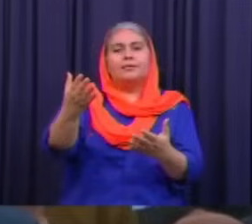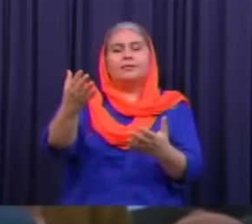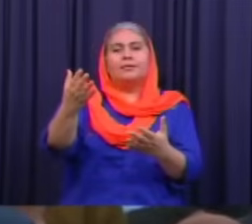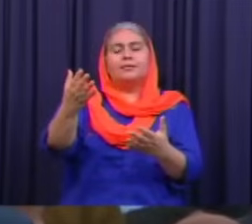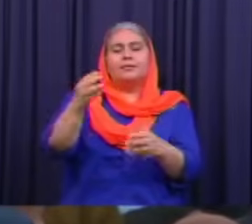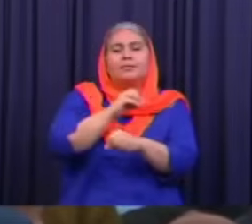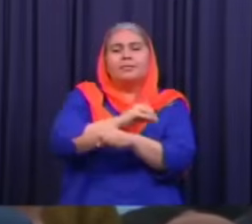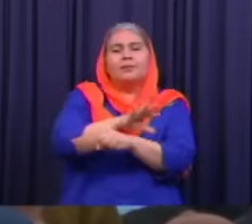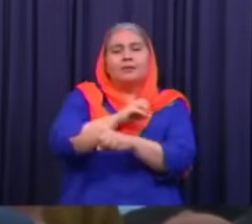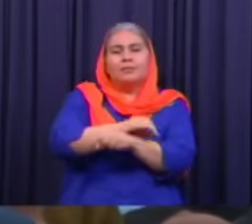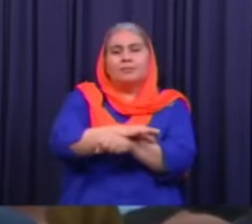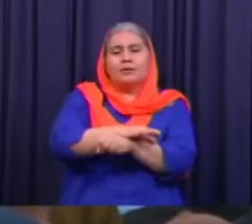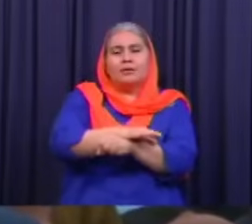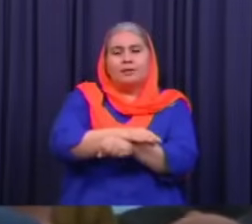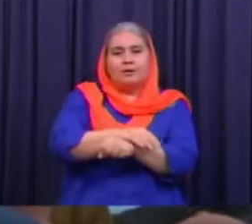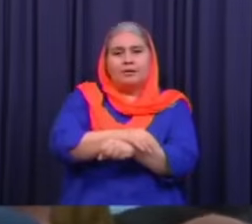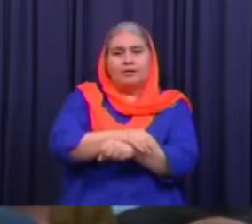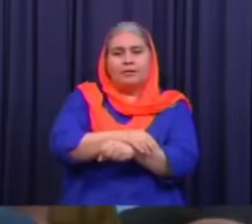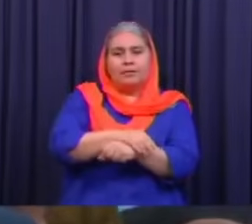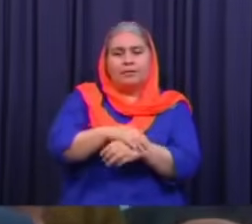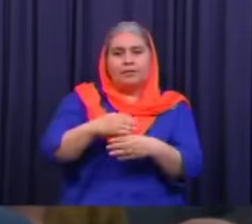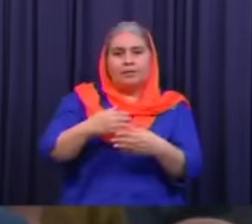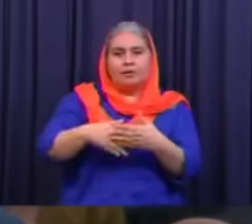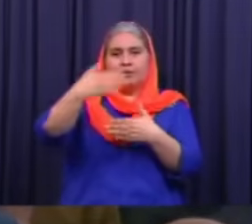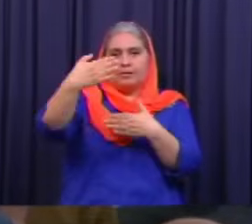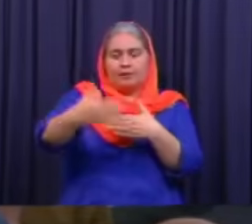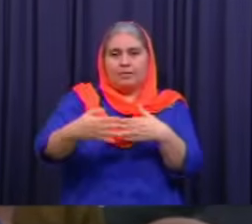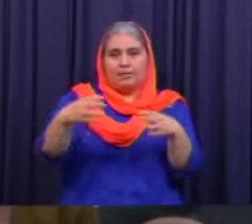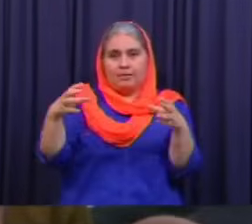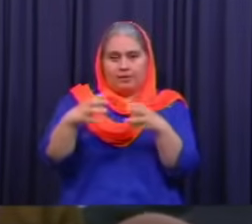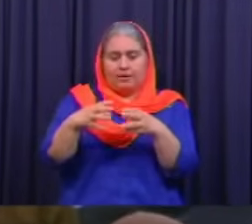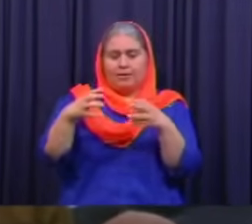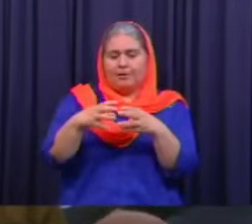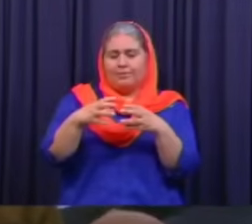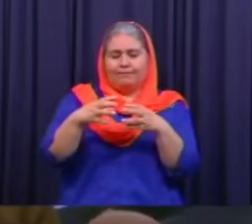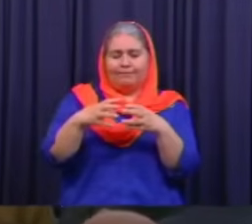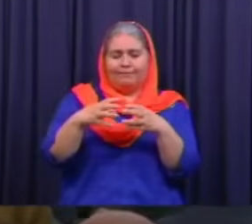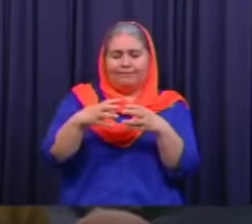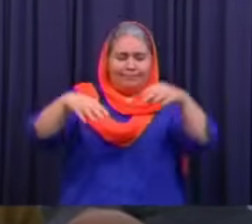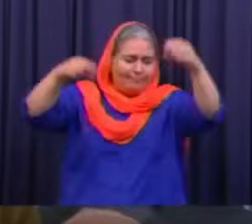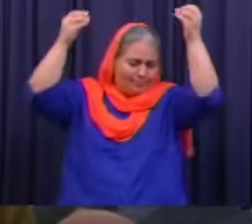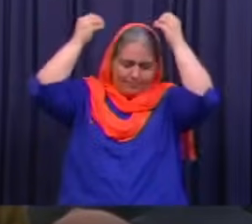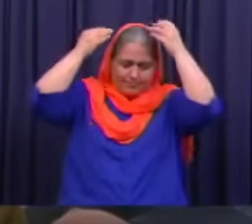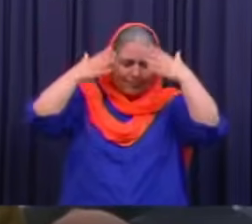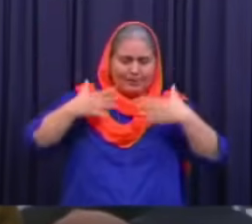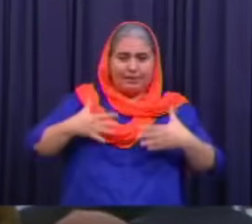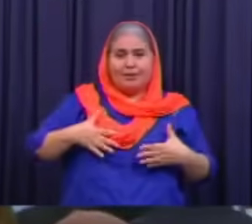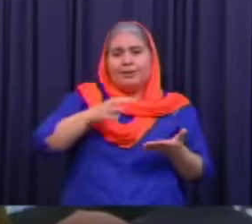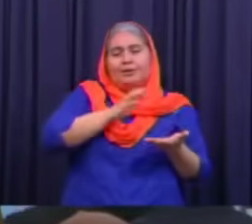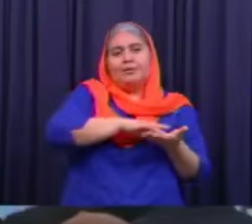de la gloria tuya nes